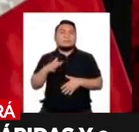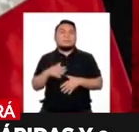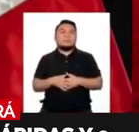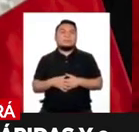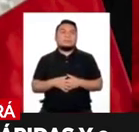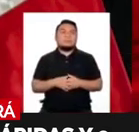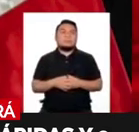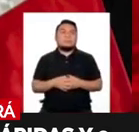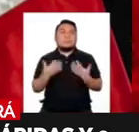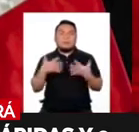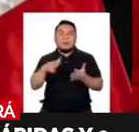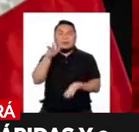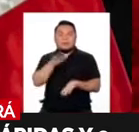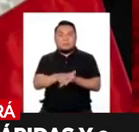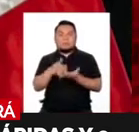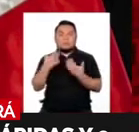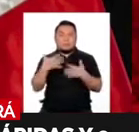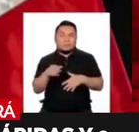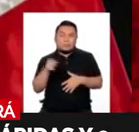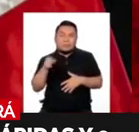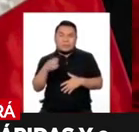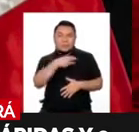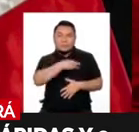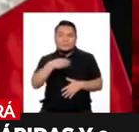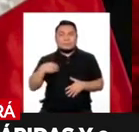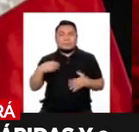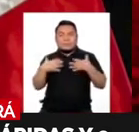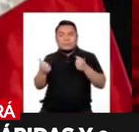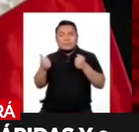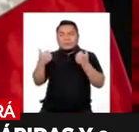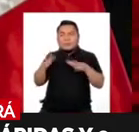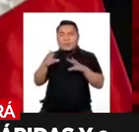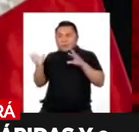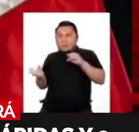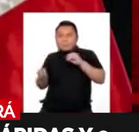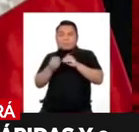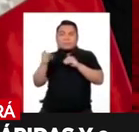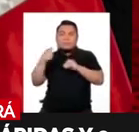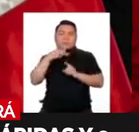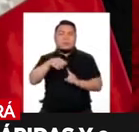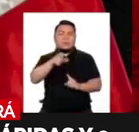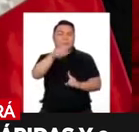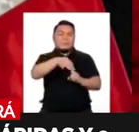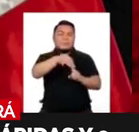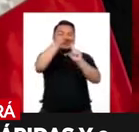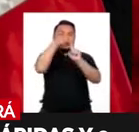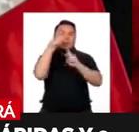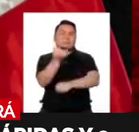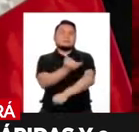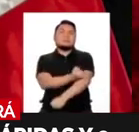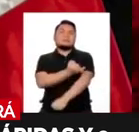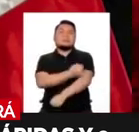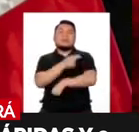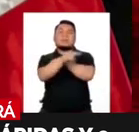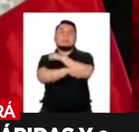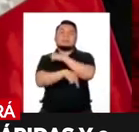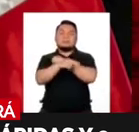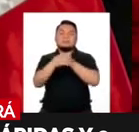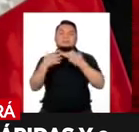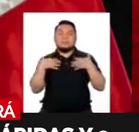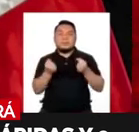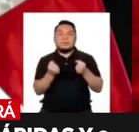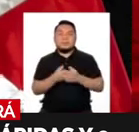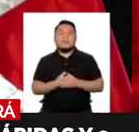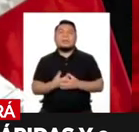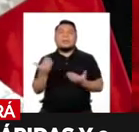sido aprobados por el Ministerio de Salud a través de los especialistas del Instituto Nacional